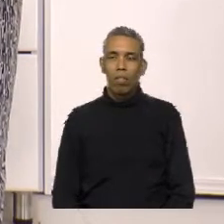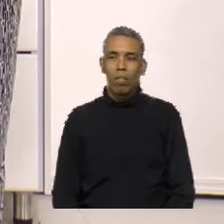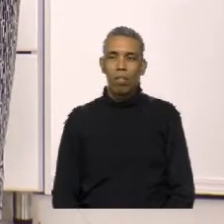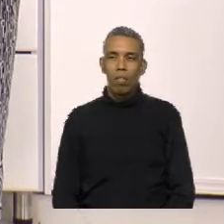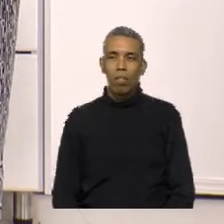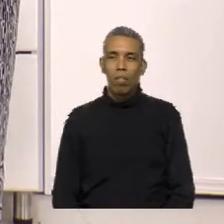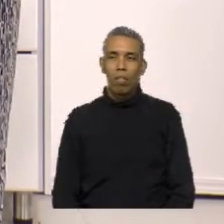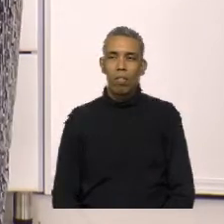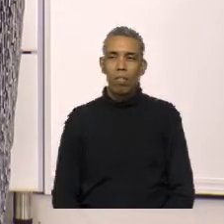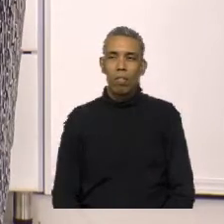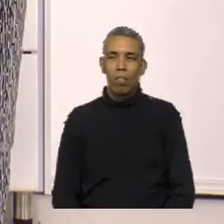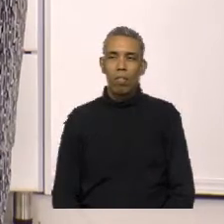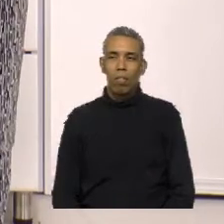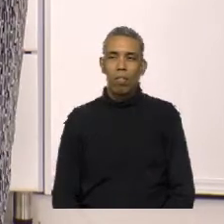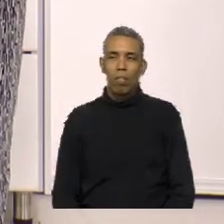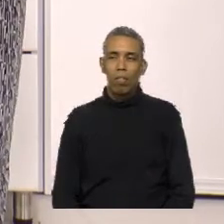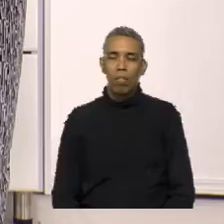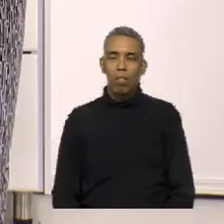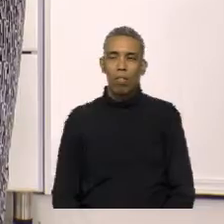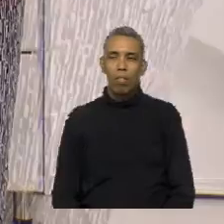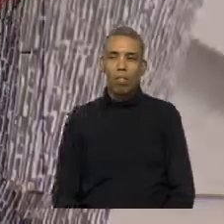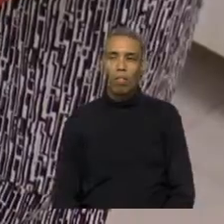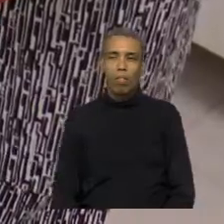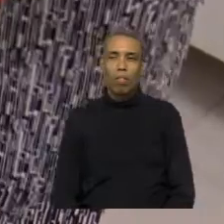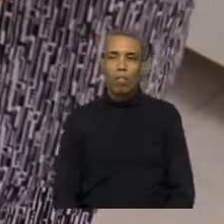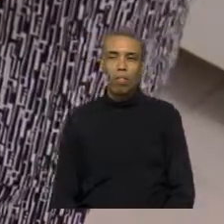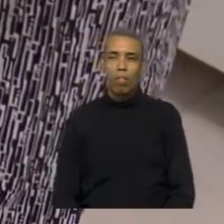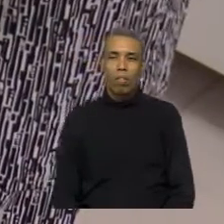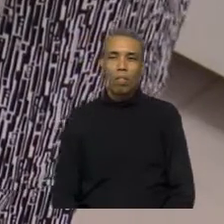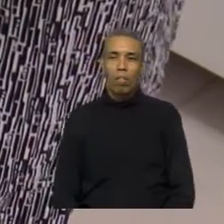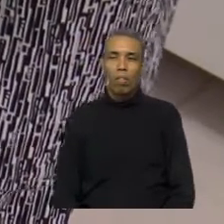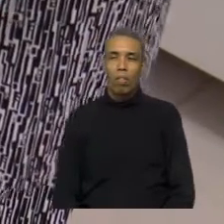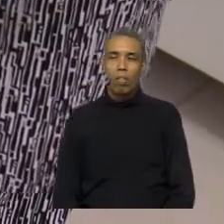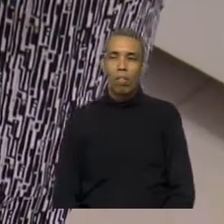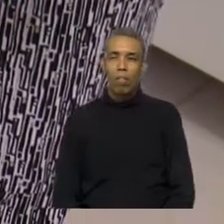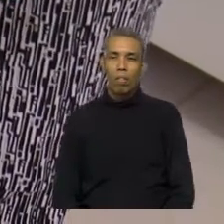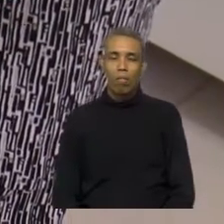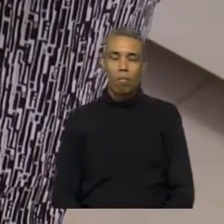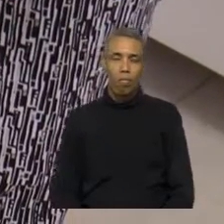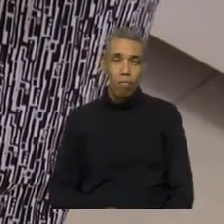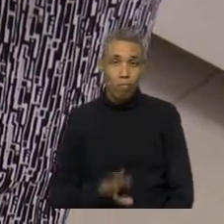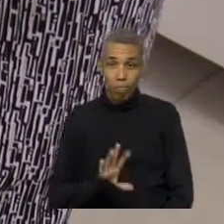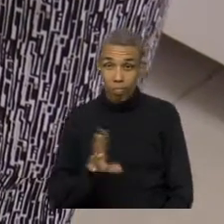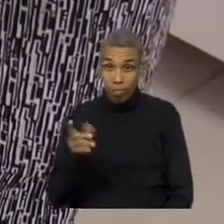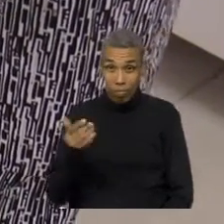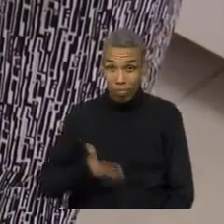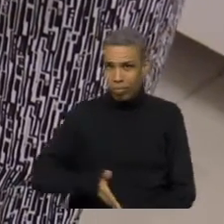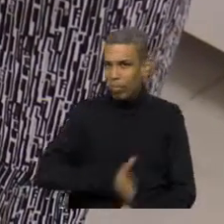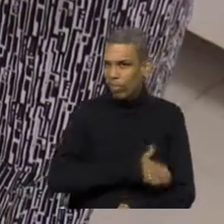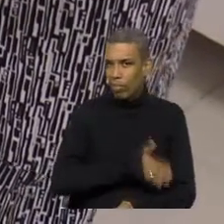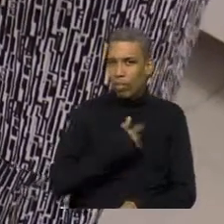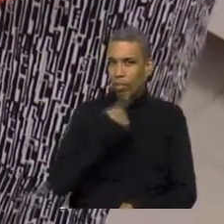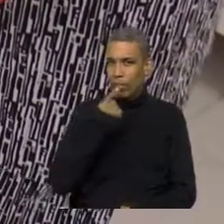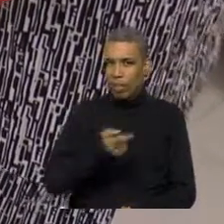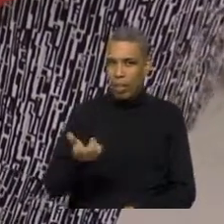Como siempre les he dicho, lo de el emplatado o la decoración es en el momento